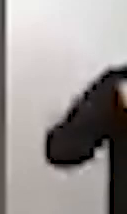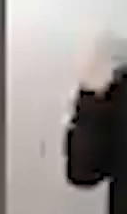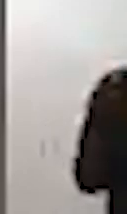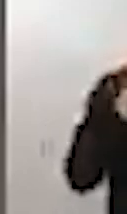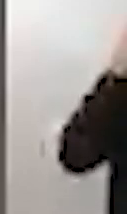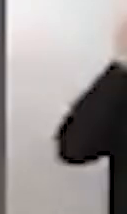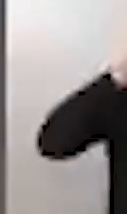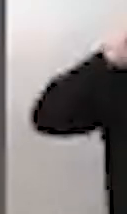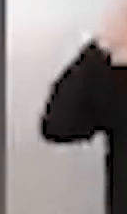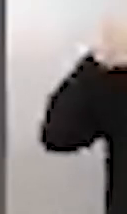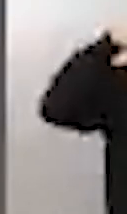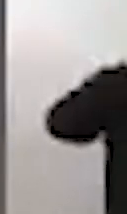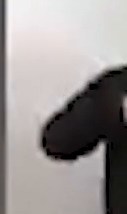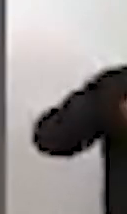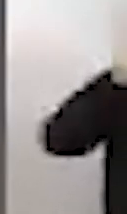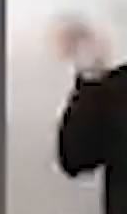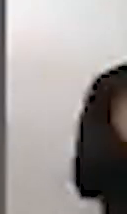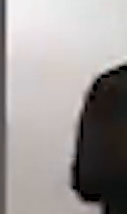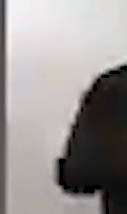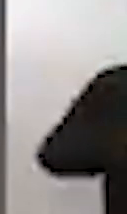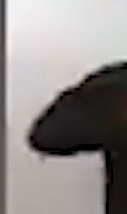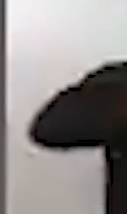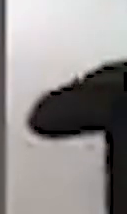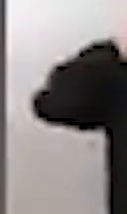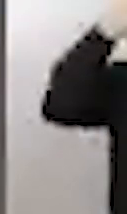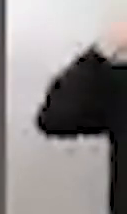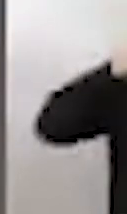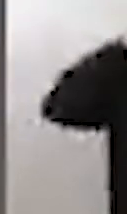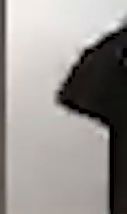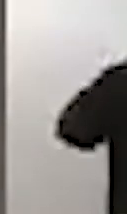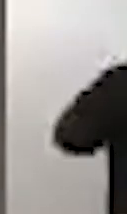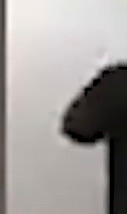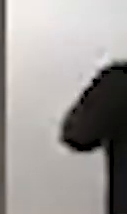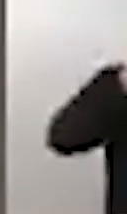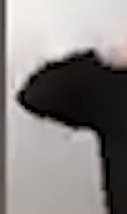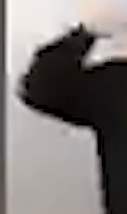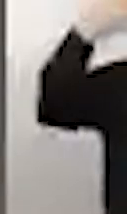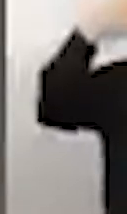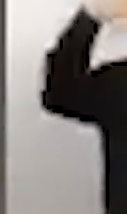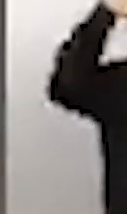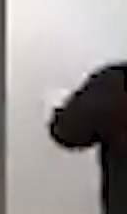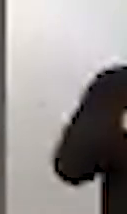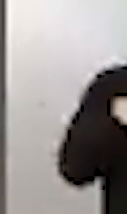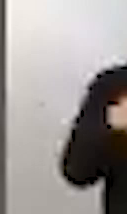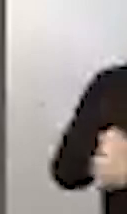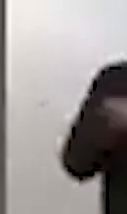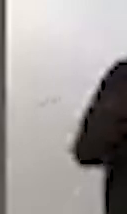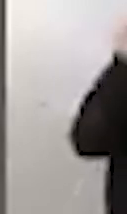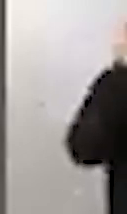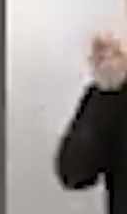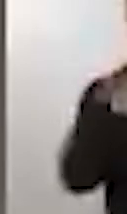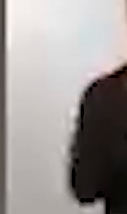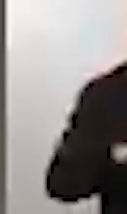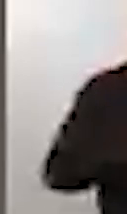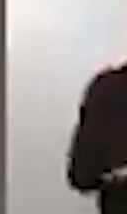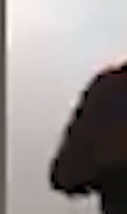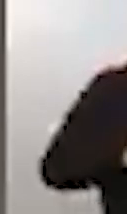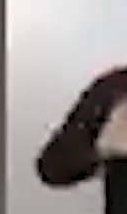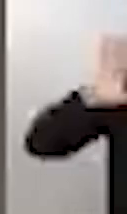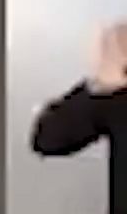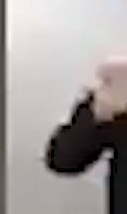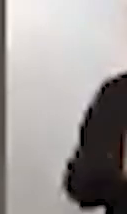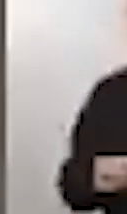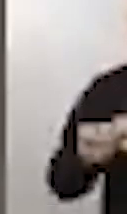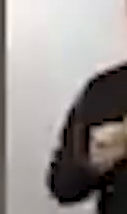somos también el cuarto entre los países de la Unión Europea somos un gobierno feminista que aboga por la igualdad real y efectiva entre